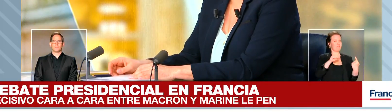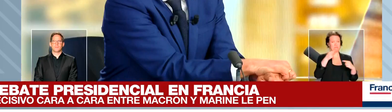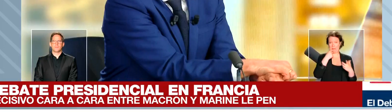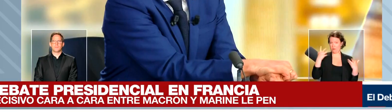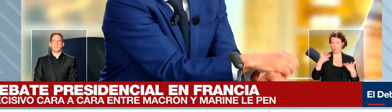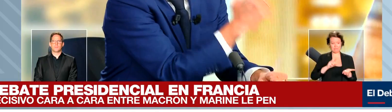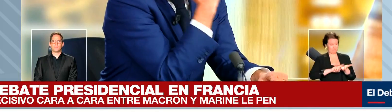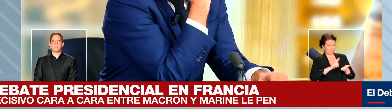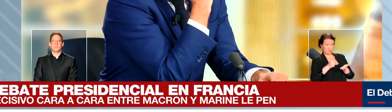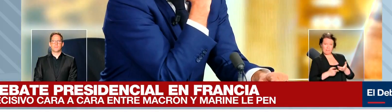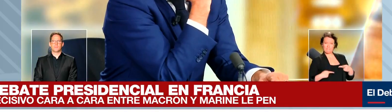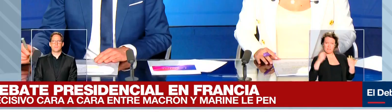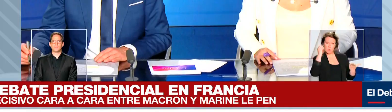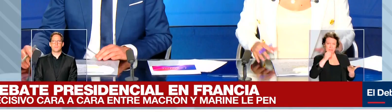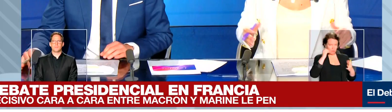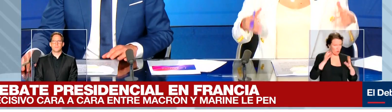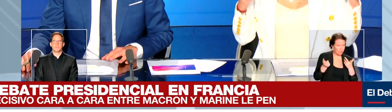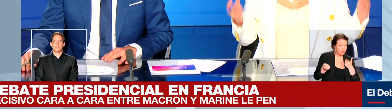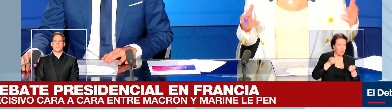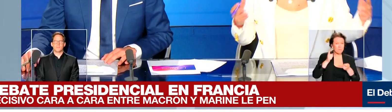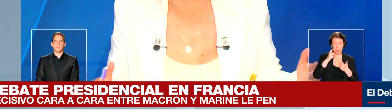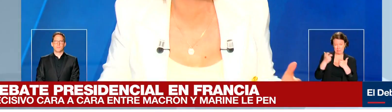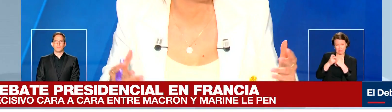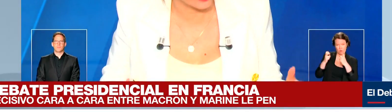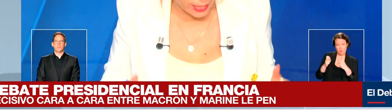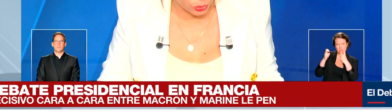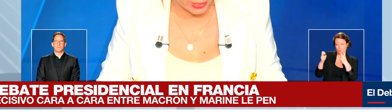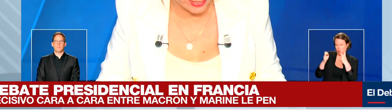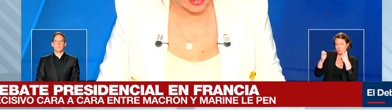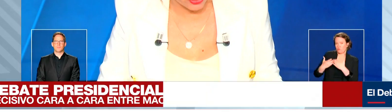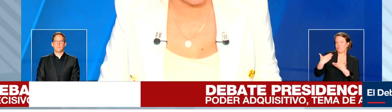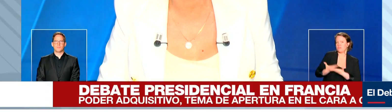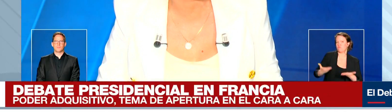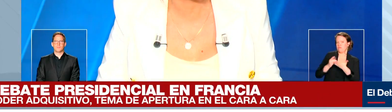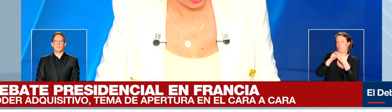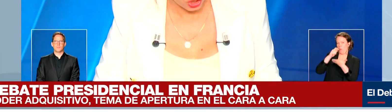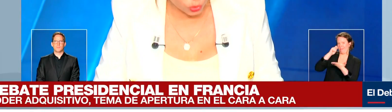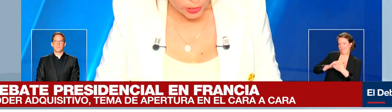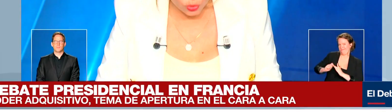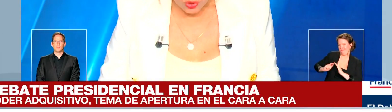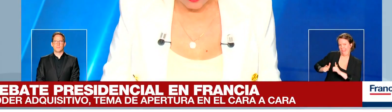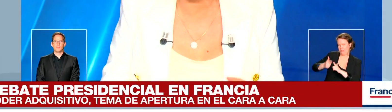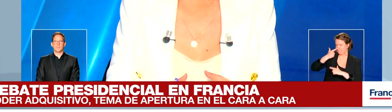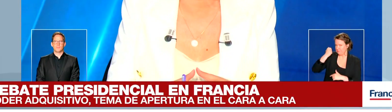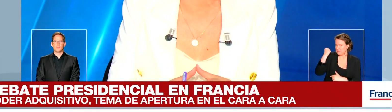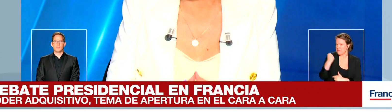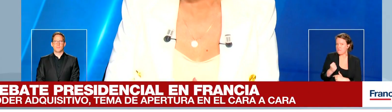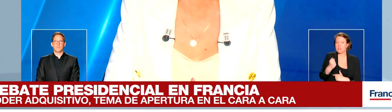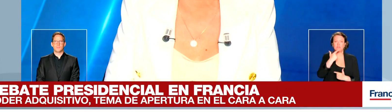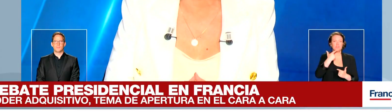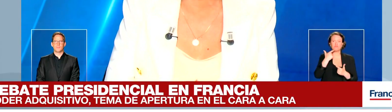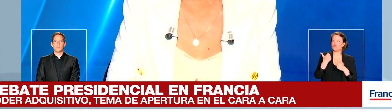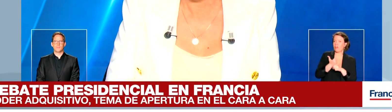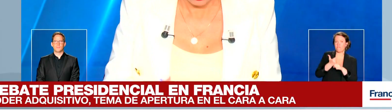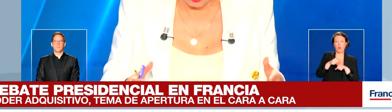este debate, el poder adquisitivo. Los precios siguen aumentando y más aún después de que empezó la guerra en